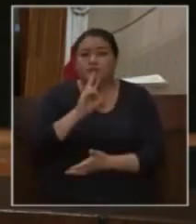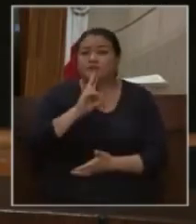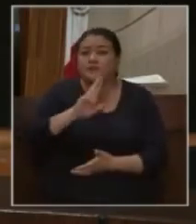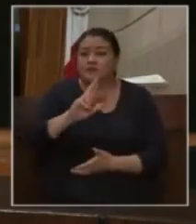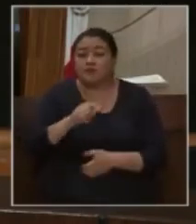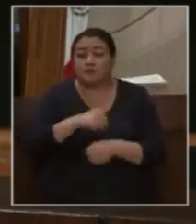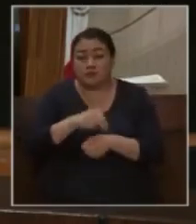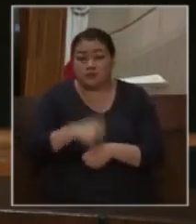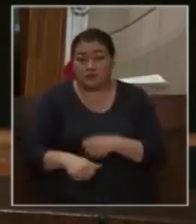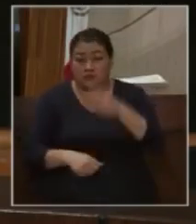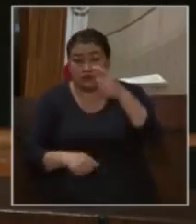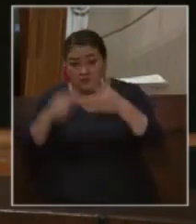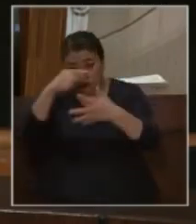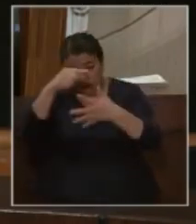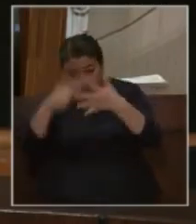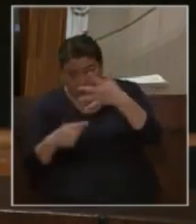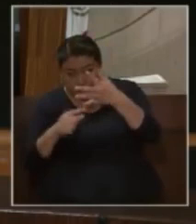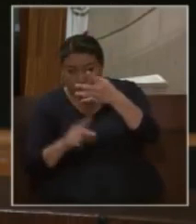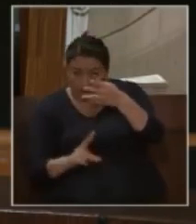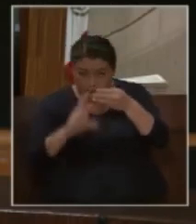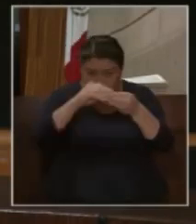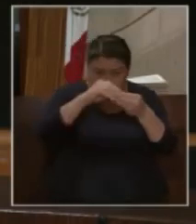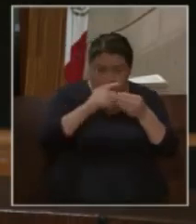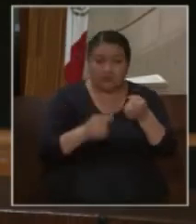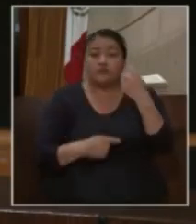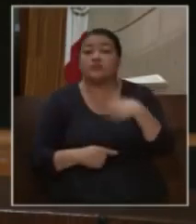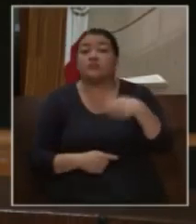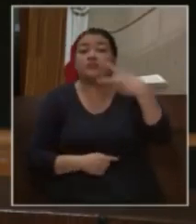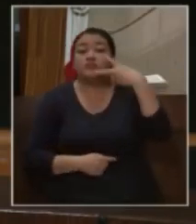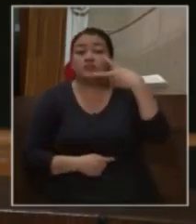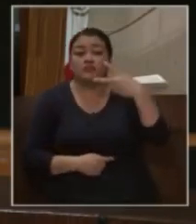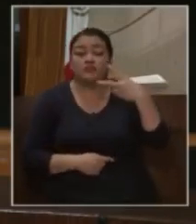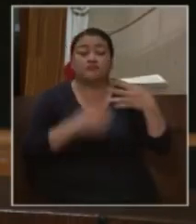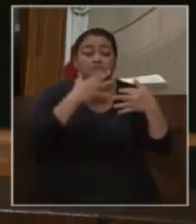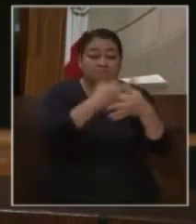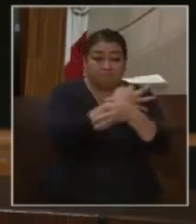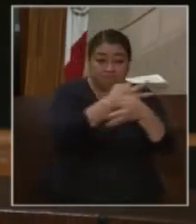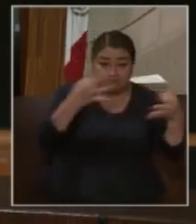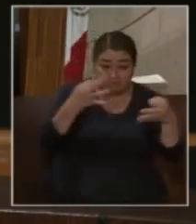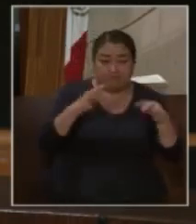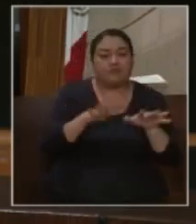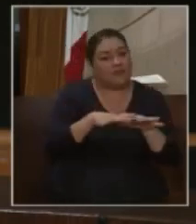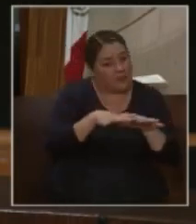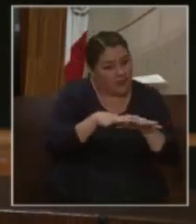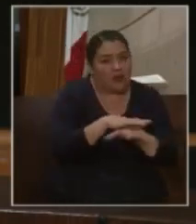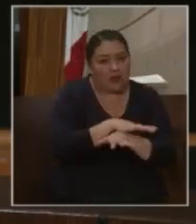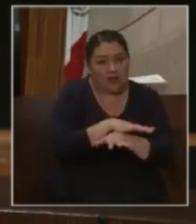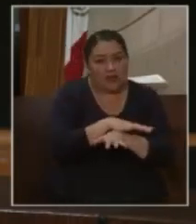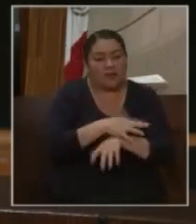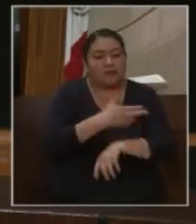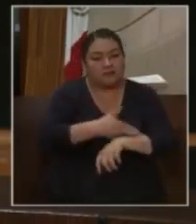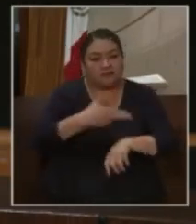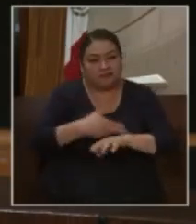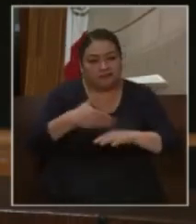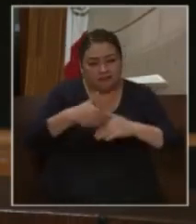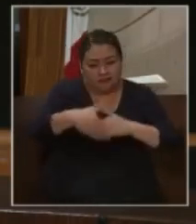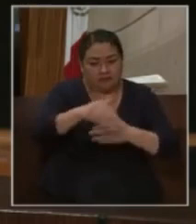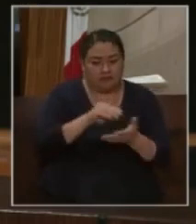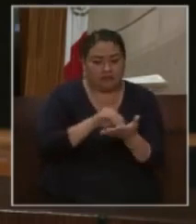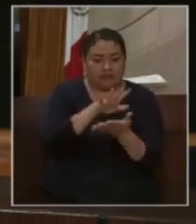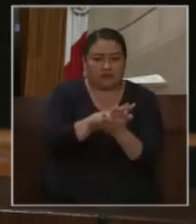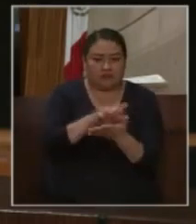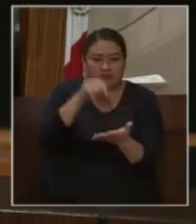Primero, se acumulan los recursos indicados. Segundo, se modifica la sentencia impugnada para los